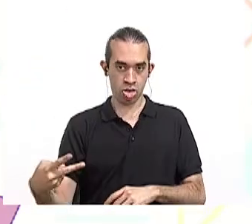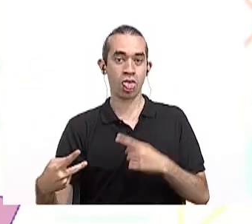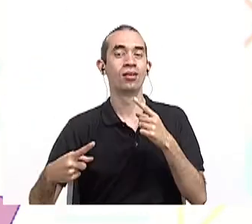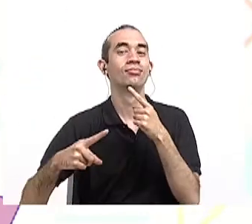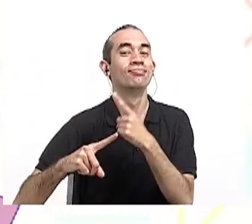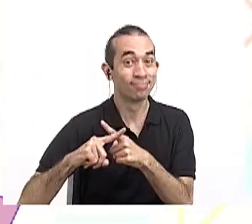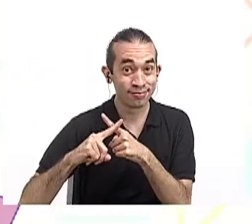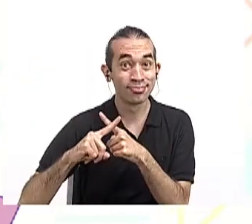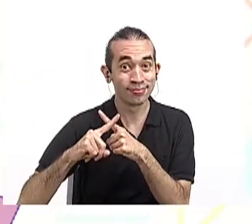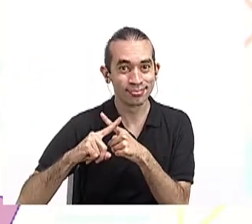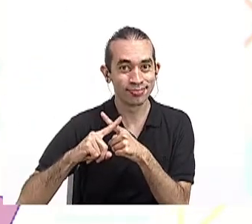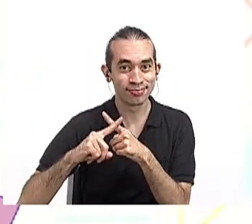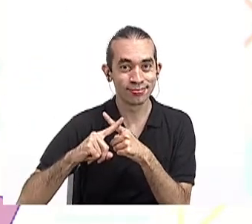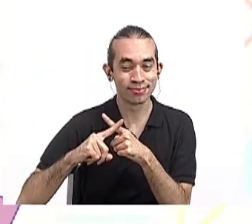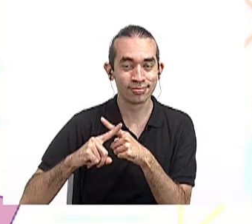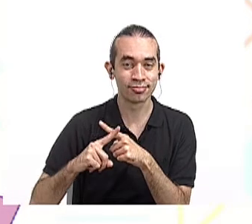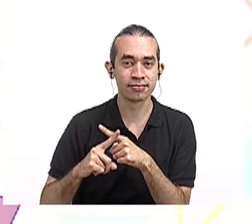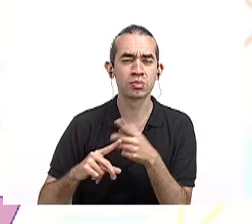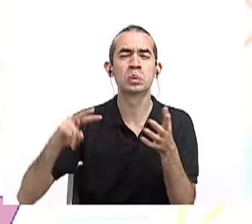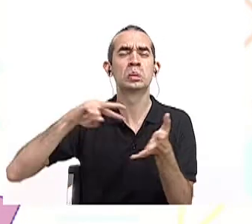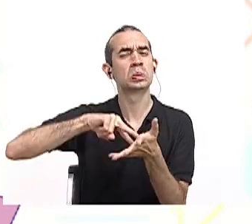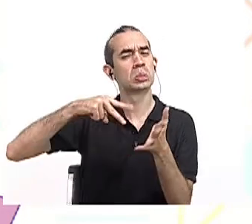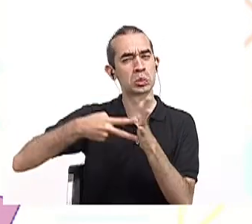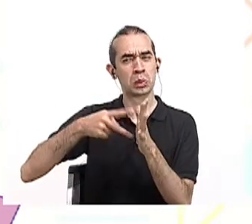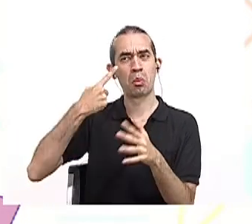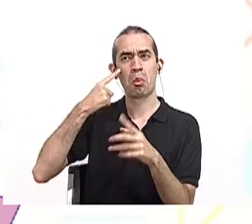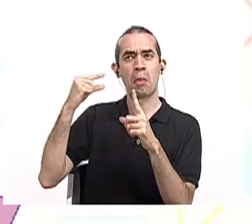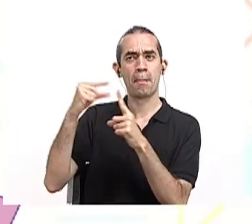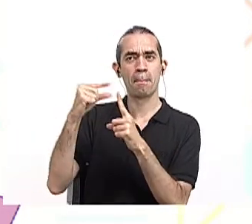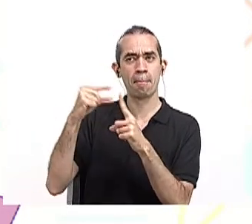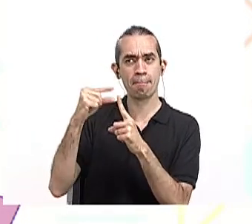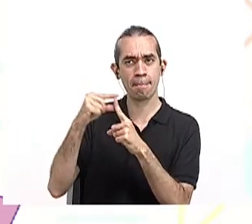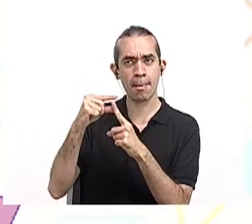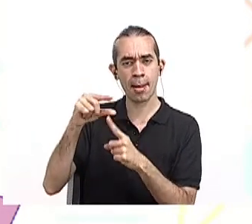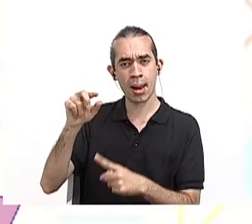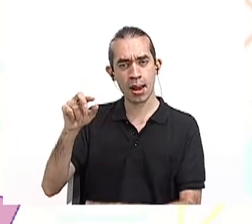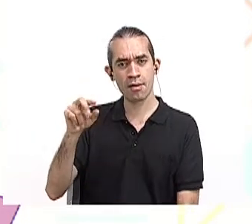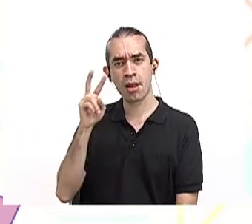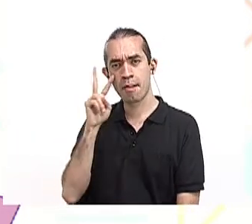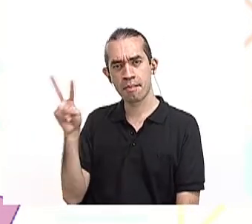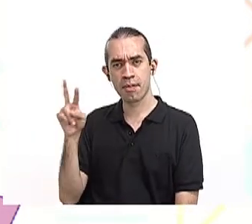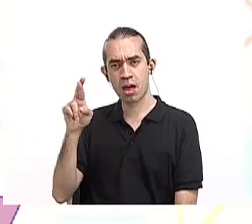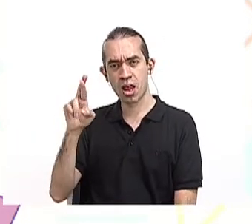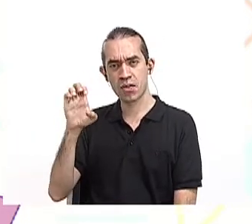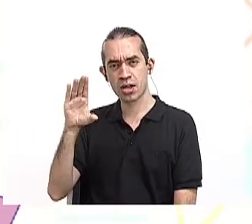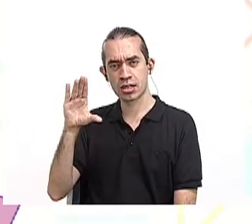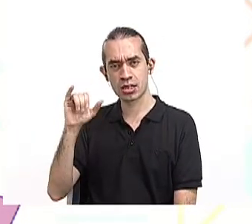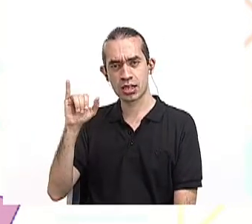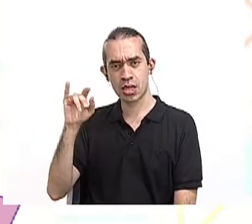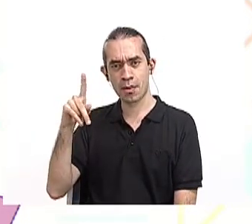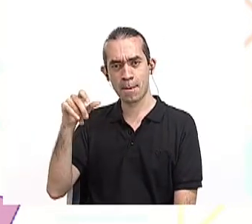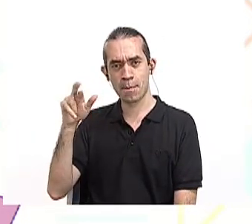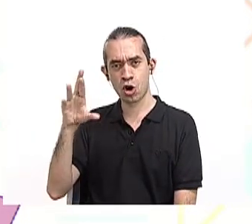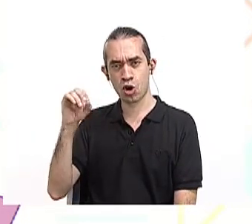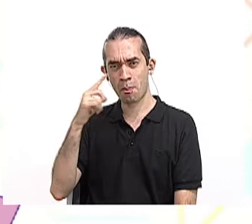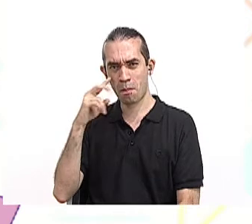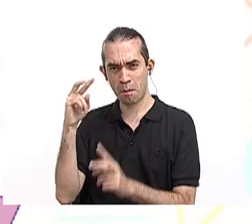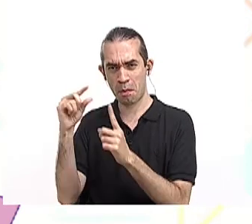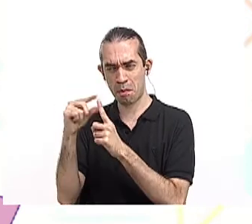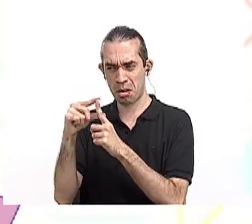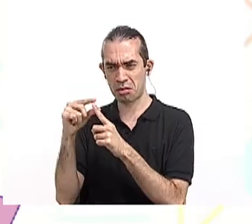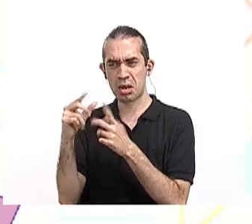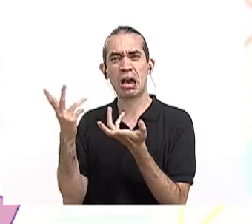de la segunda fracción. ¿Qué significa el recíproco? ¿Se acuerdan? Que colocamos la